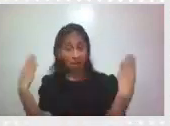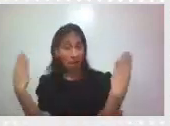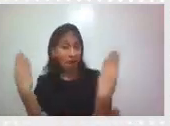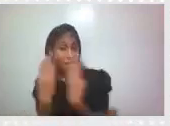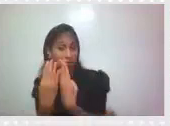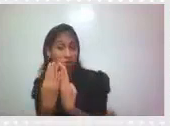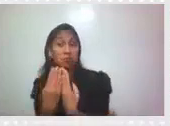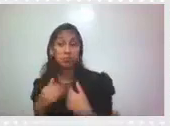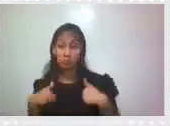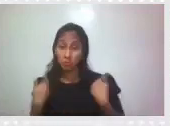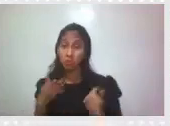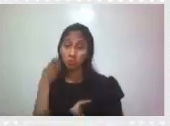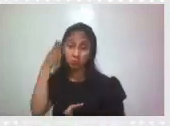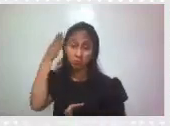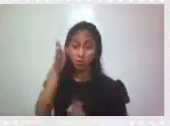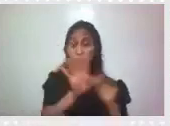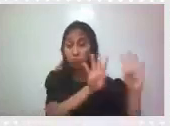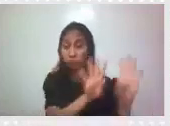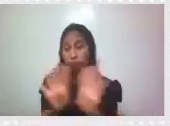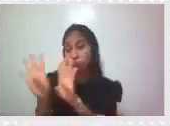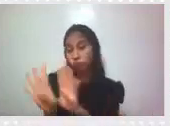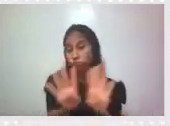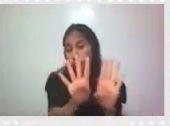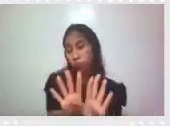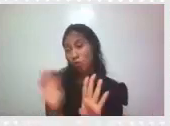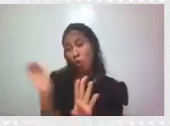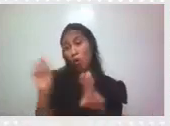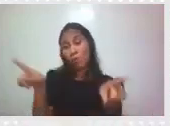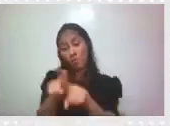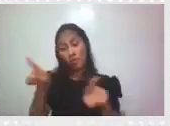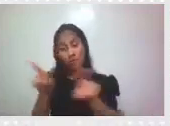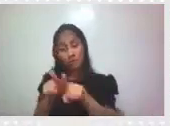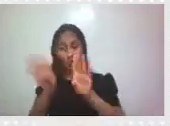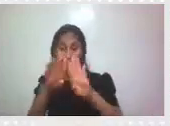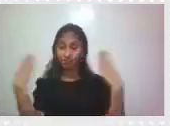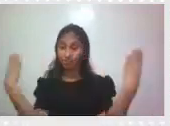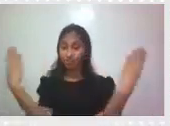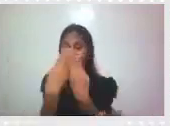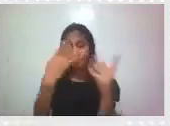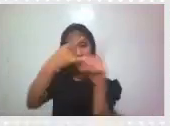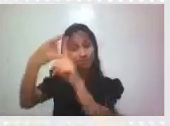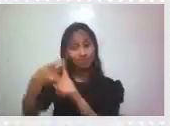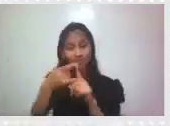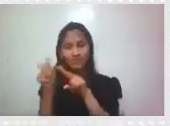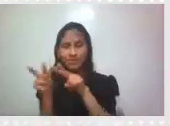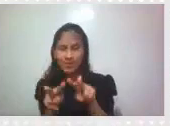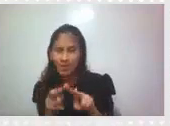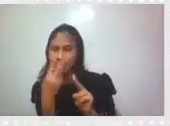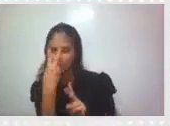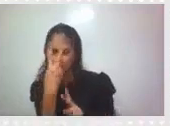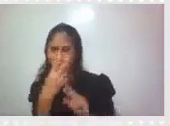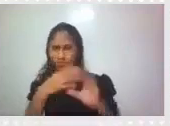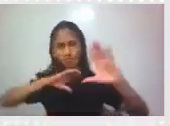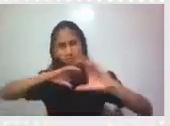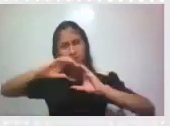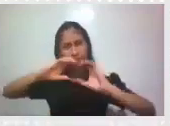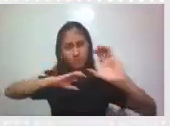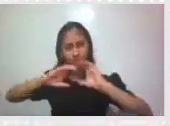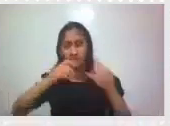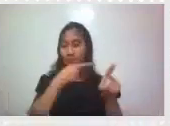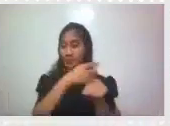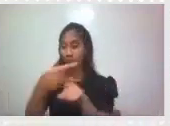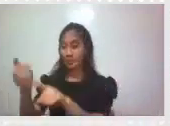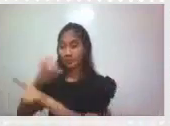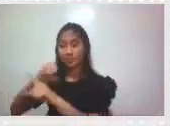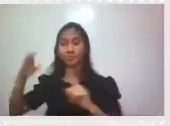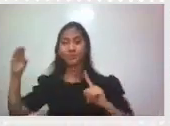también no presencial, y con esto nosotros buscamos implementar el enfoque de intercultural en